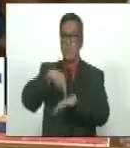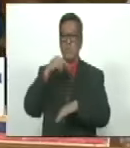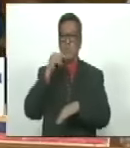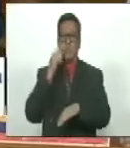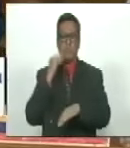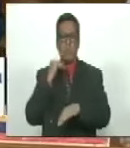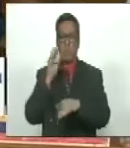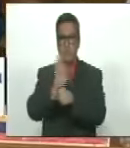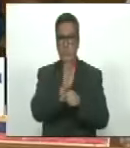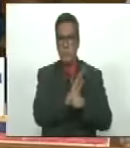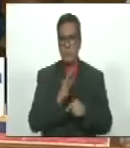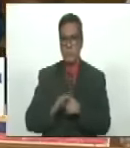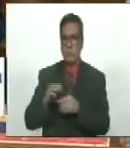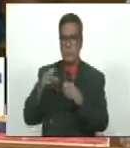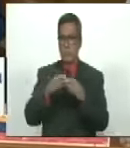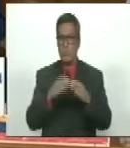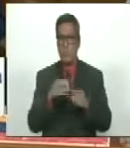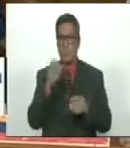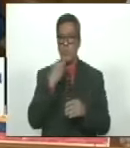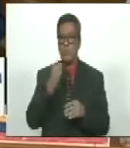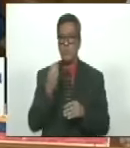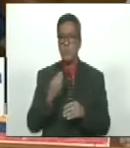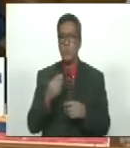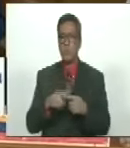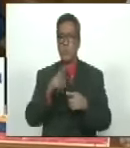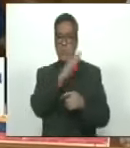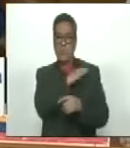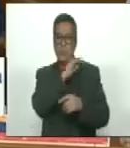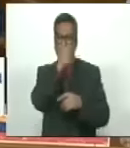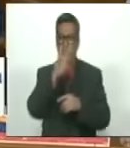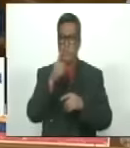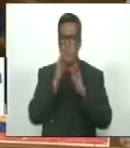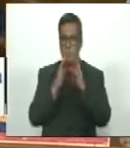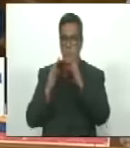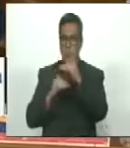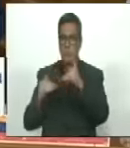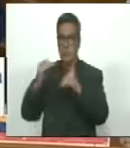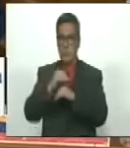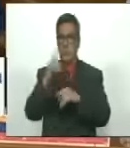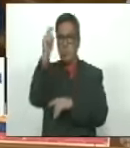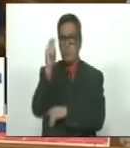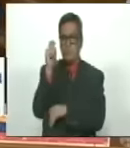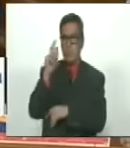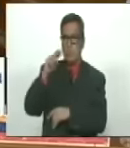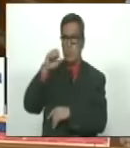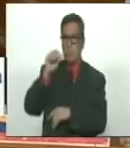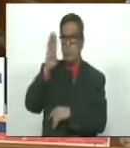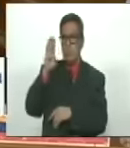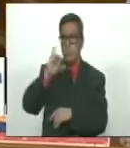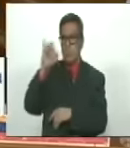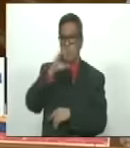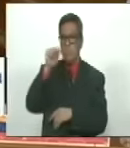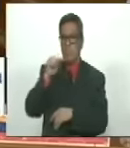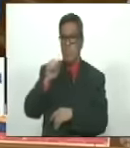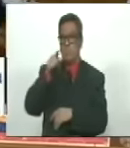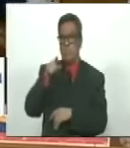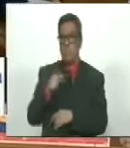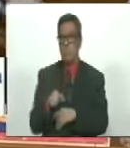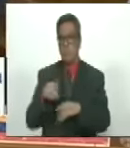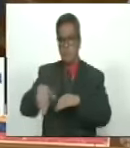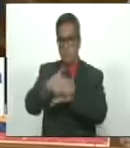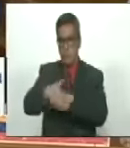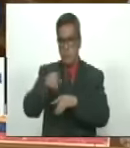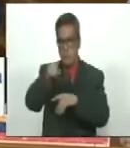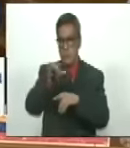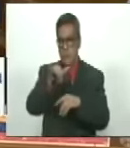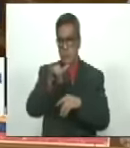Experimental de la Seguridad, el Parlamento Comunal, la Juventud y los jefes de bloque, la va a dirigir la diputada Rodbeck Zapoleo, que va a estar en los pasillos